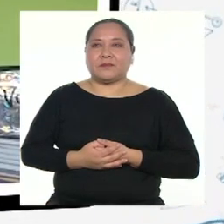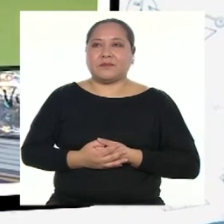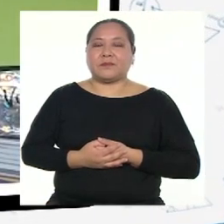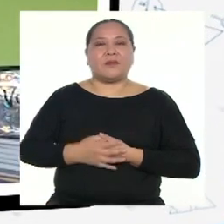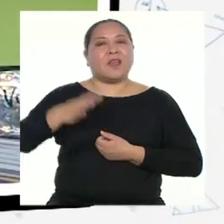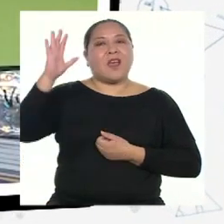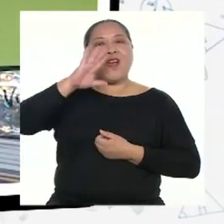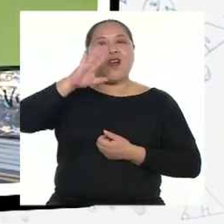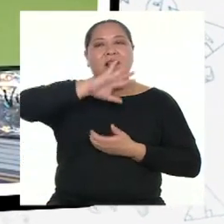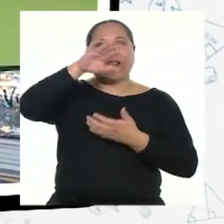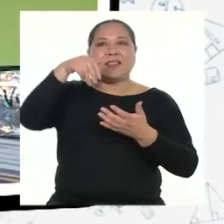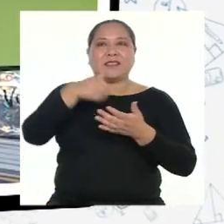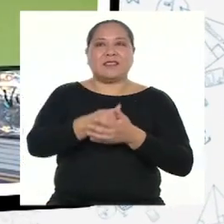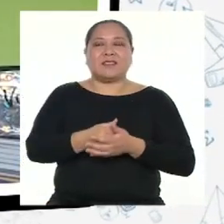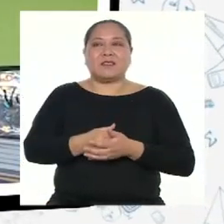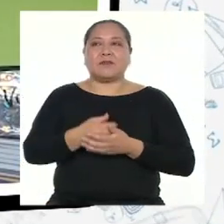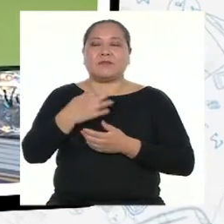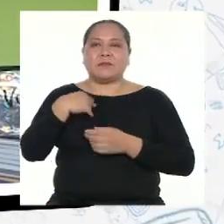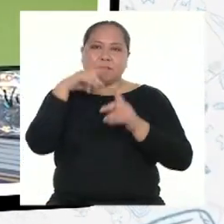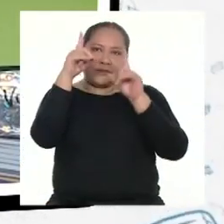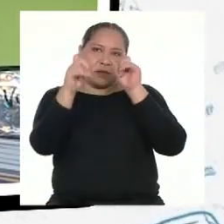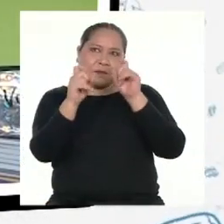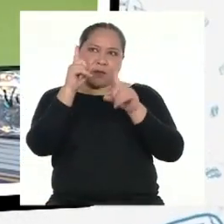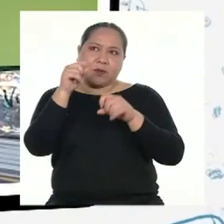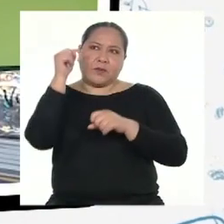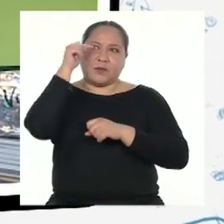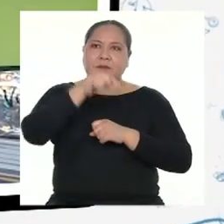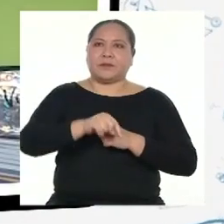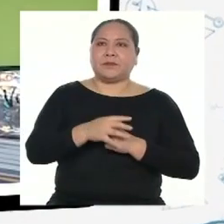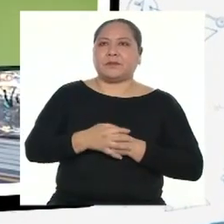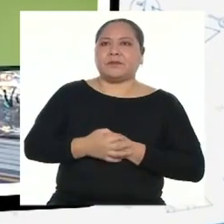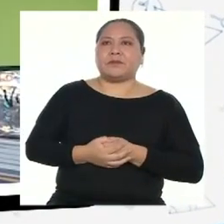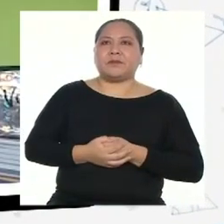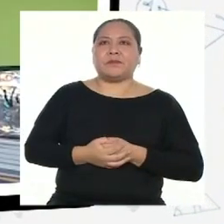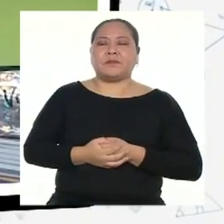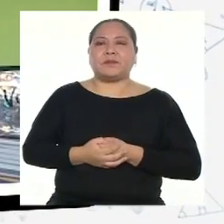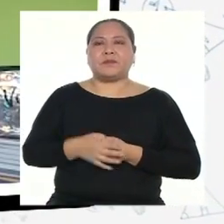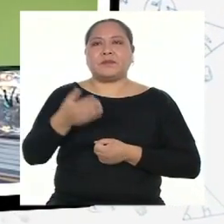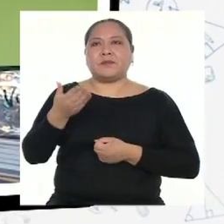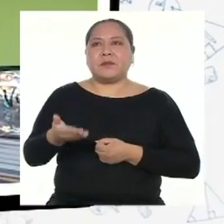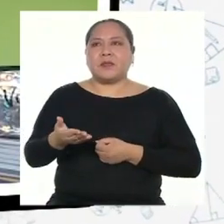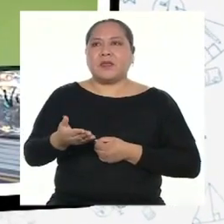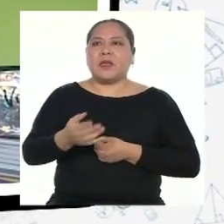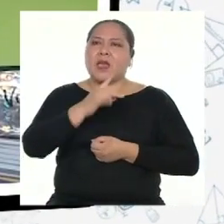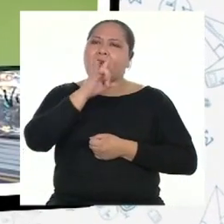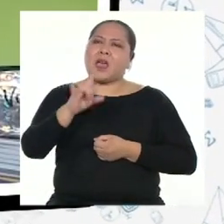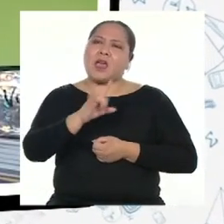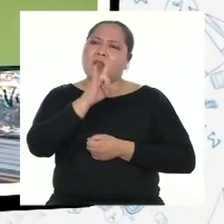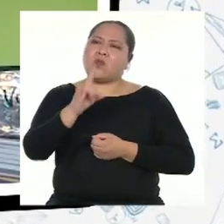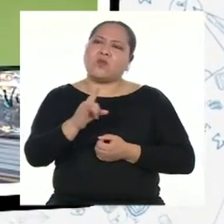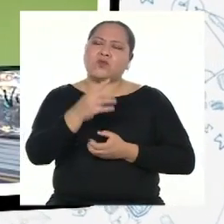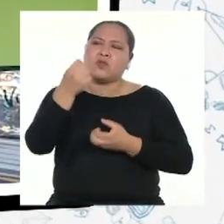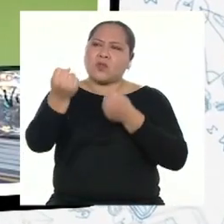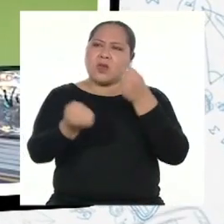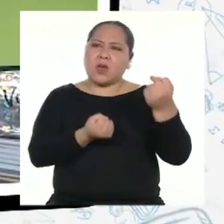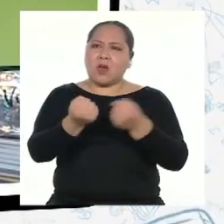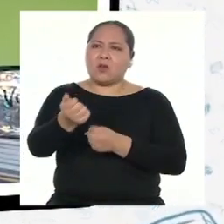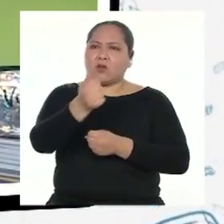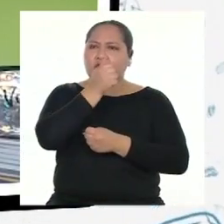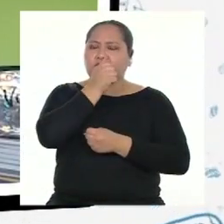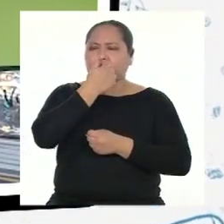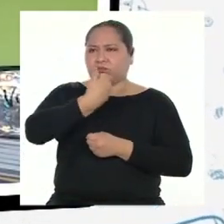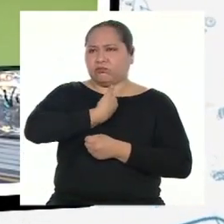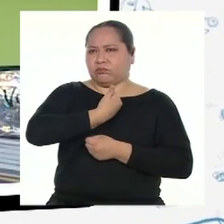Hola a todos. Mi consulta es esta. ¿En qué medida el uso de autos particulares